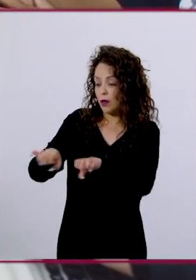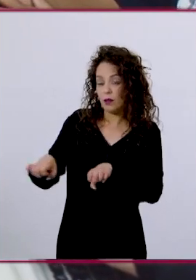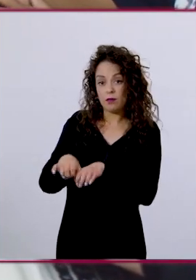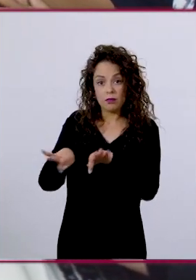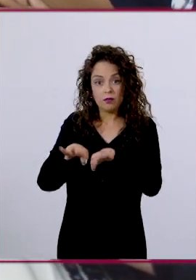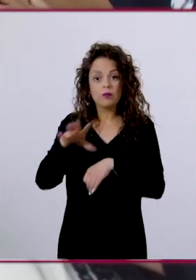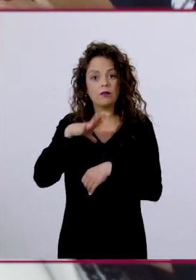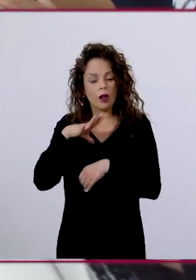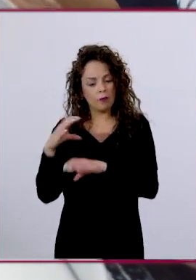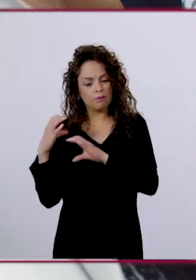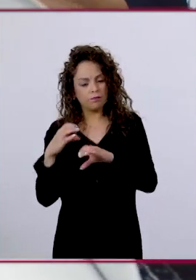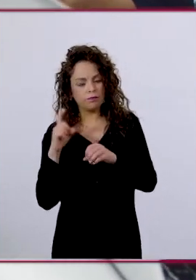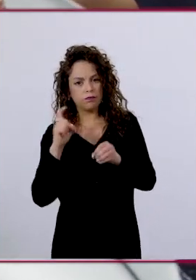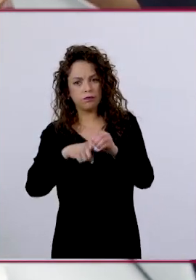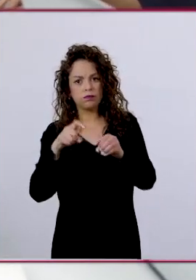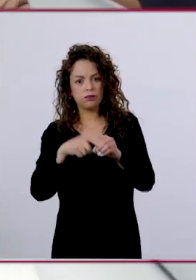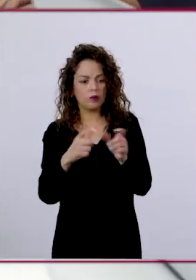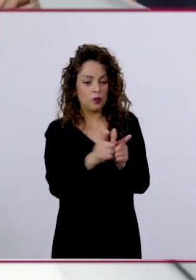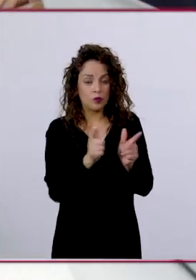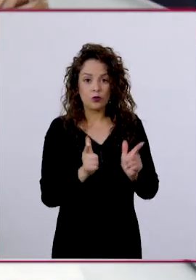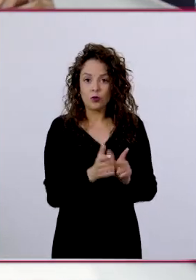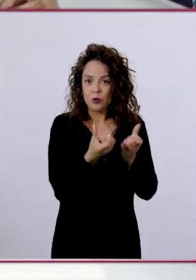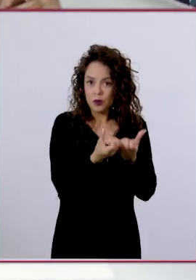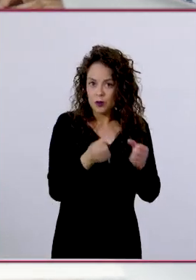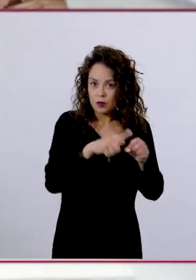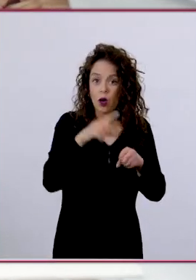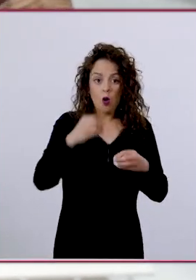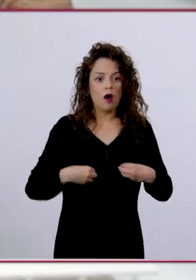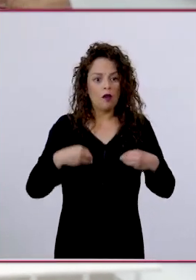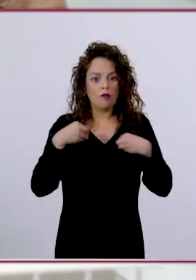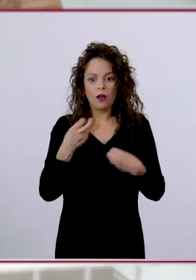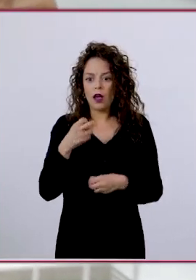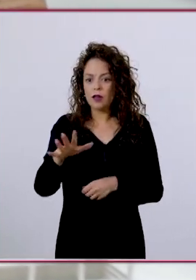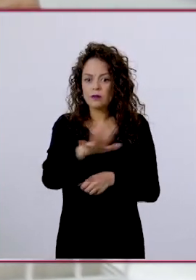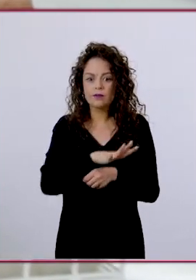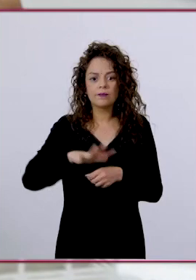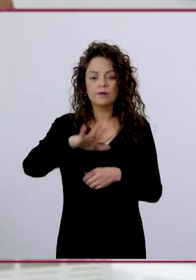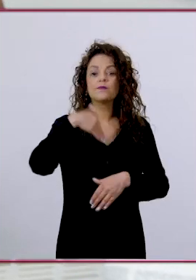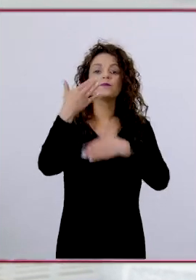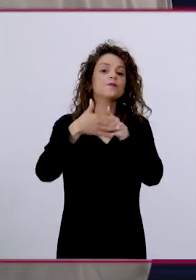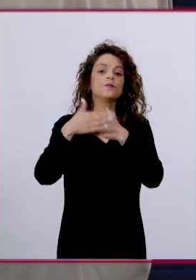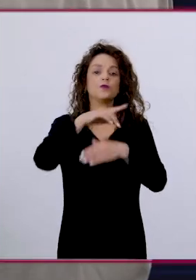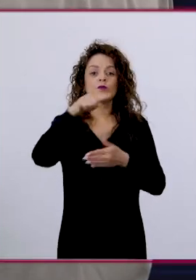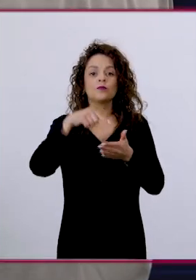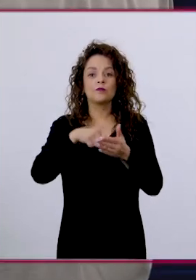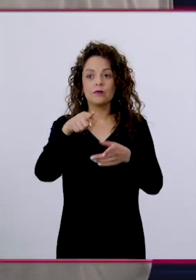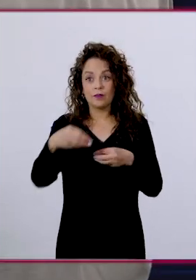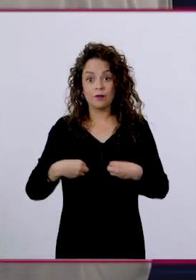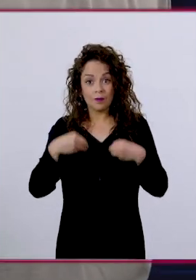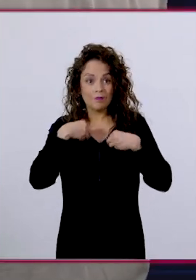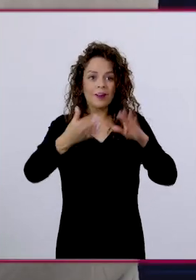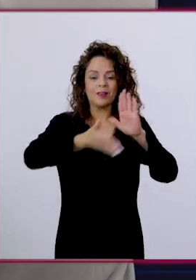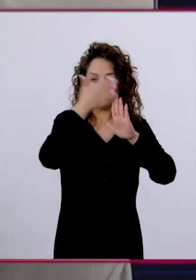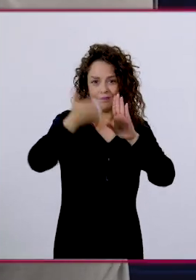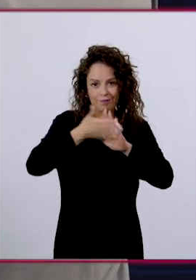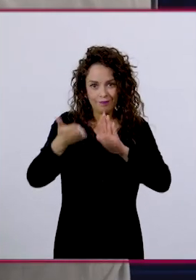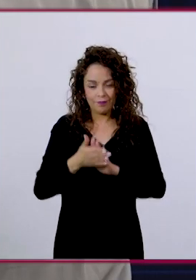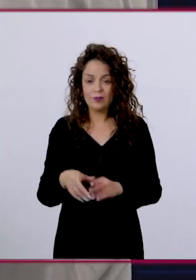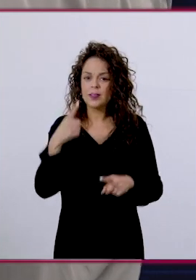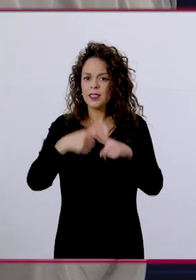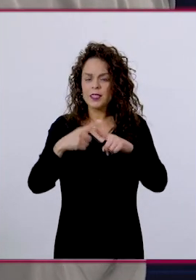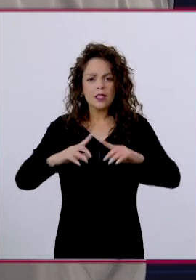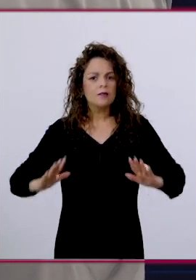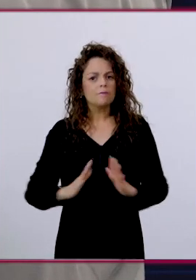integran representantes de los grupos sociales o habitantes de las futuras construcciones, quienes tienen una participación activa